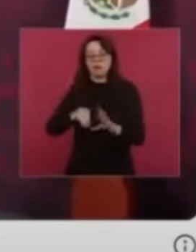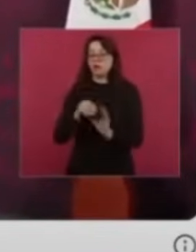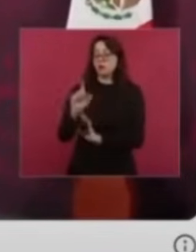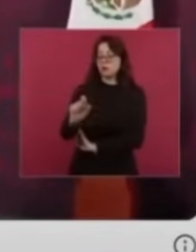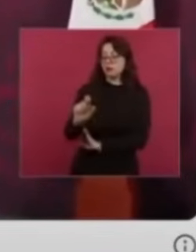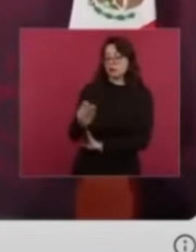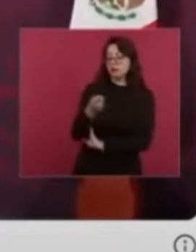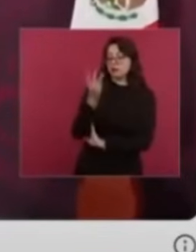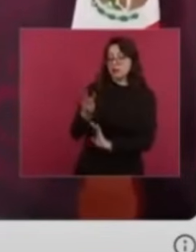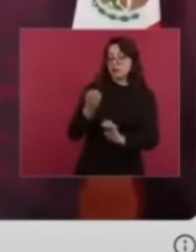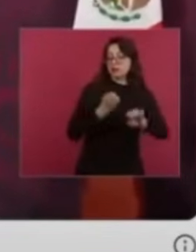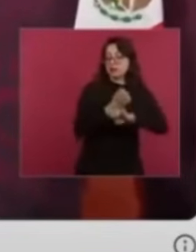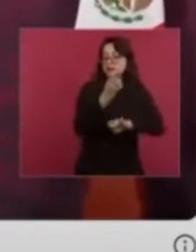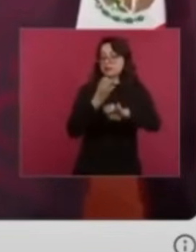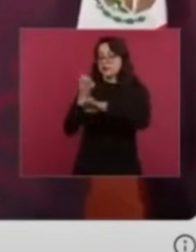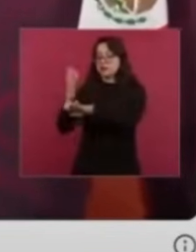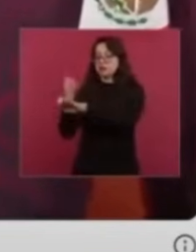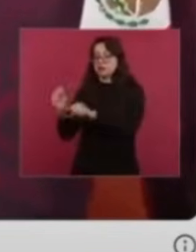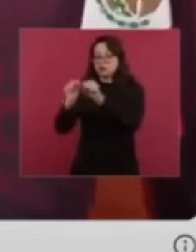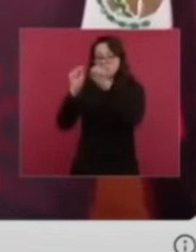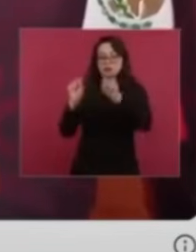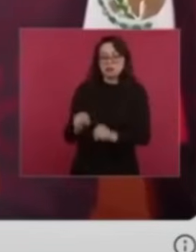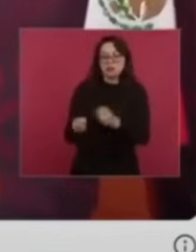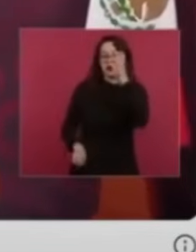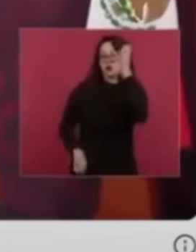100% todo el